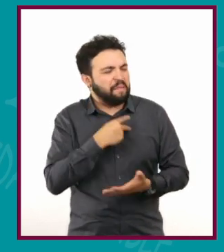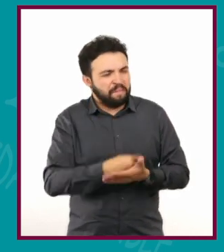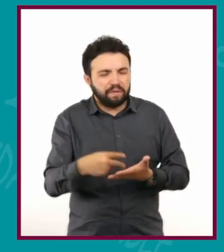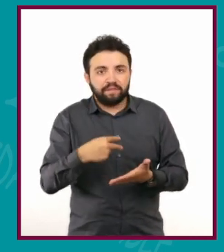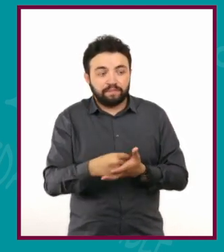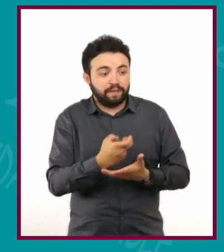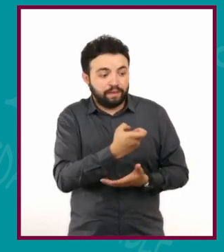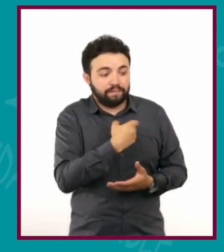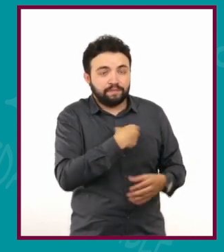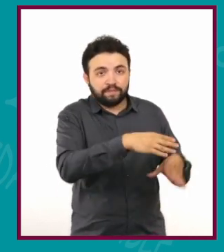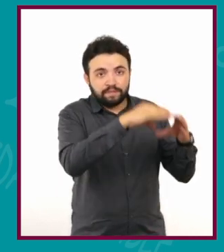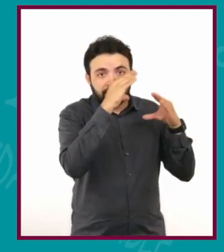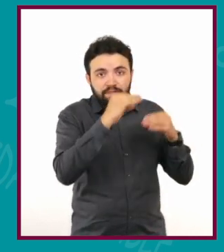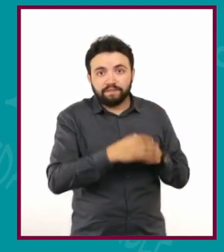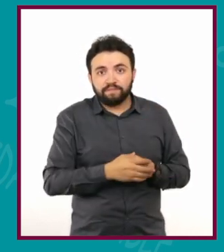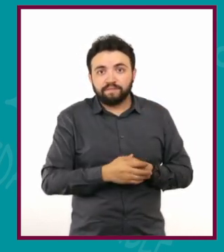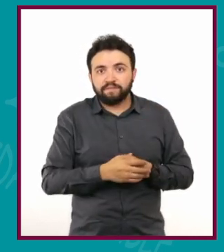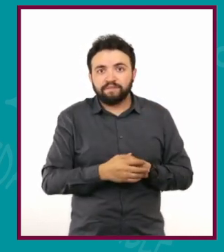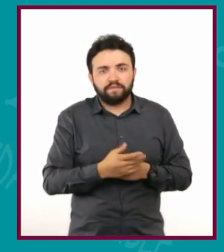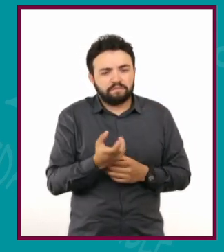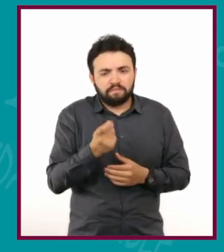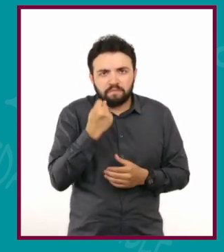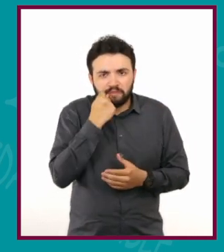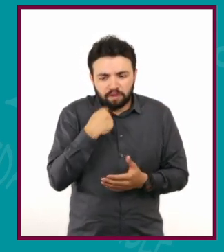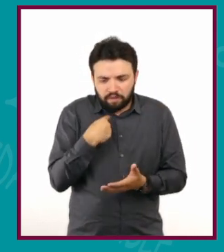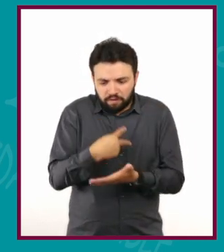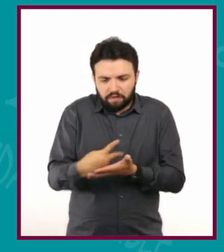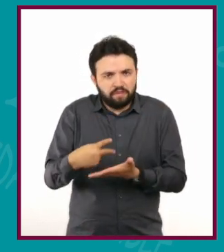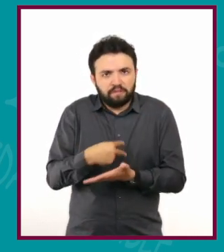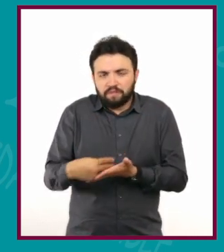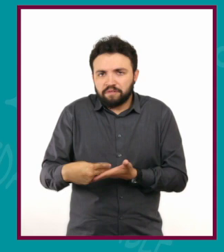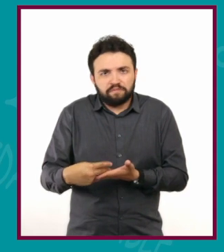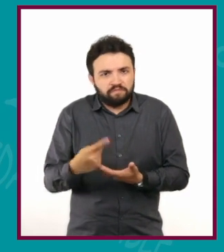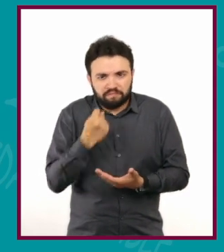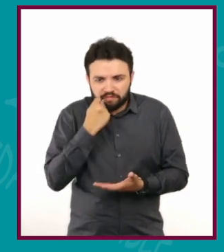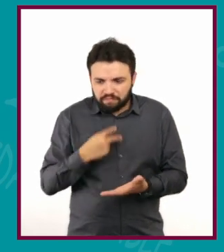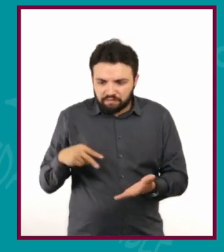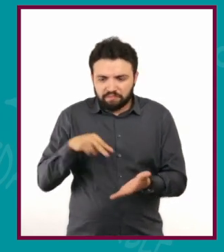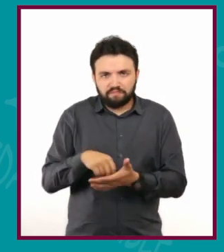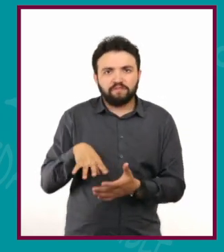enseñó que, pues aunque te caiga, pues que ya hace, vámonos para arriba.